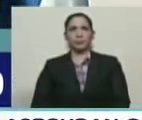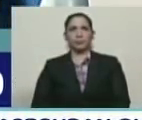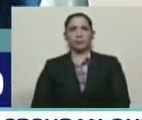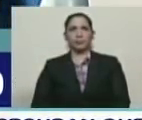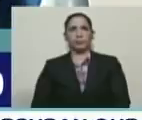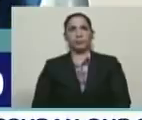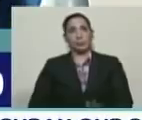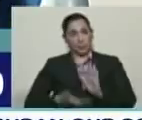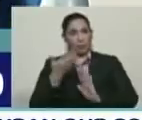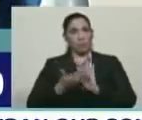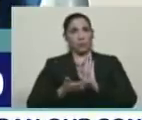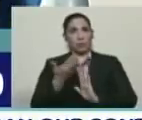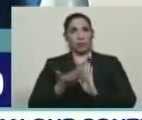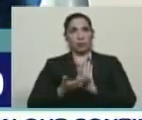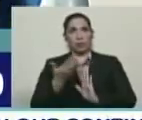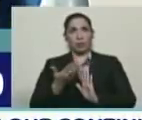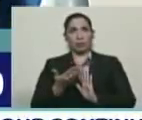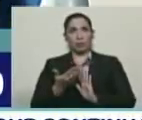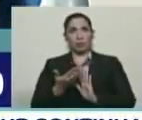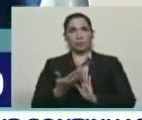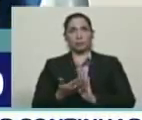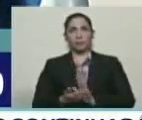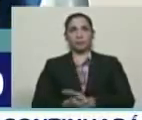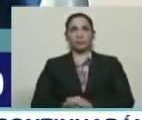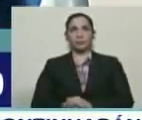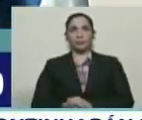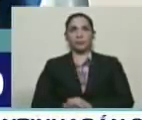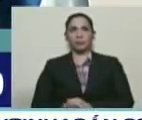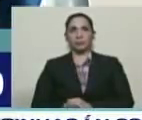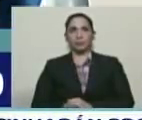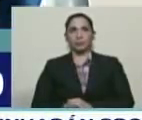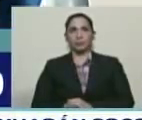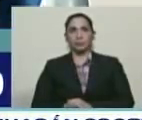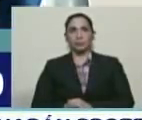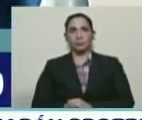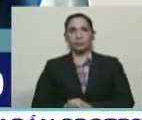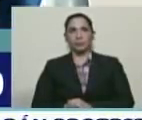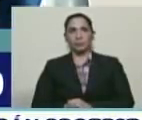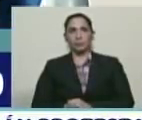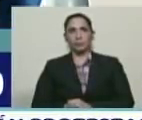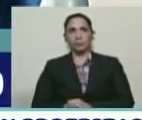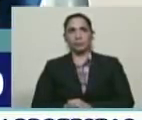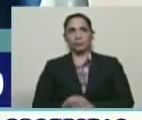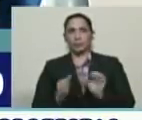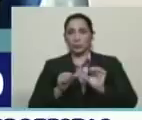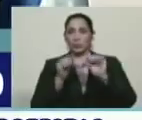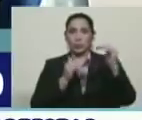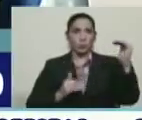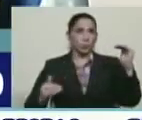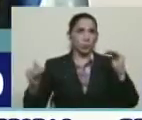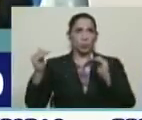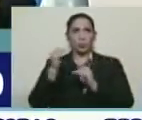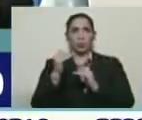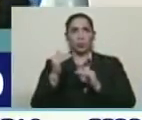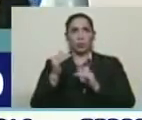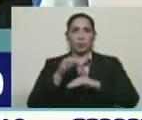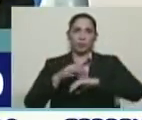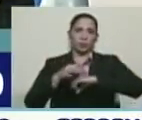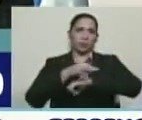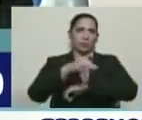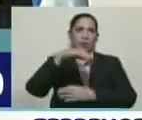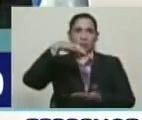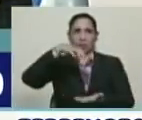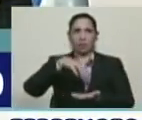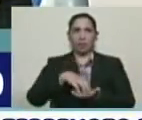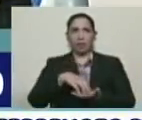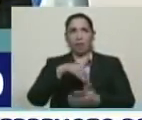un acto rutinario, porque quien viene aquí o a cualquiera de nuestras fiscalías superiores, municipales o estatales, sabrá que